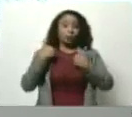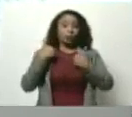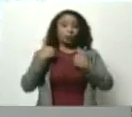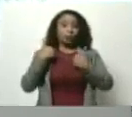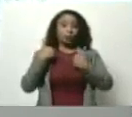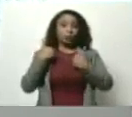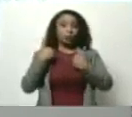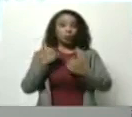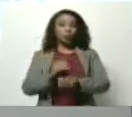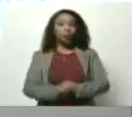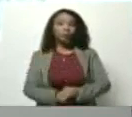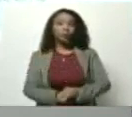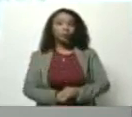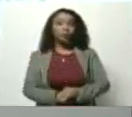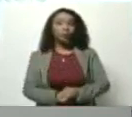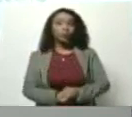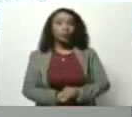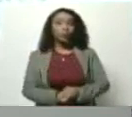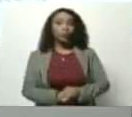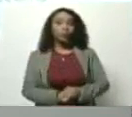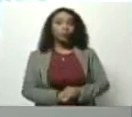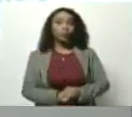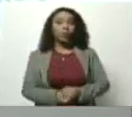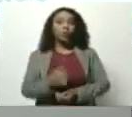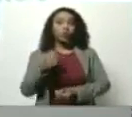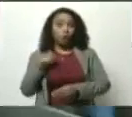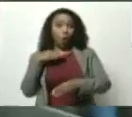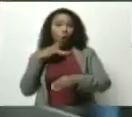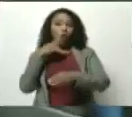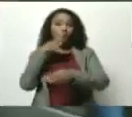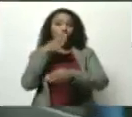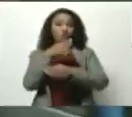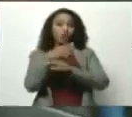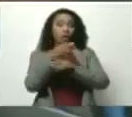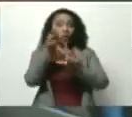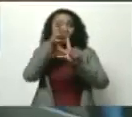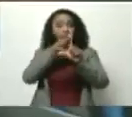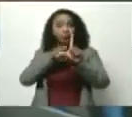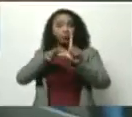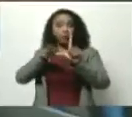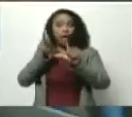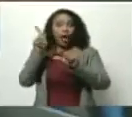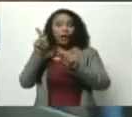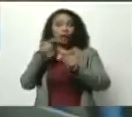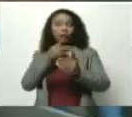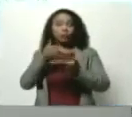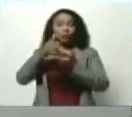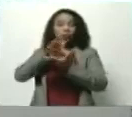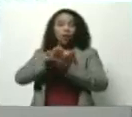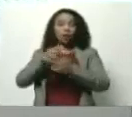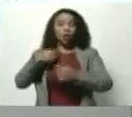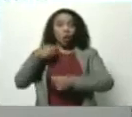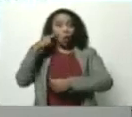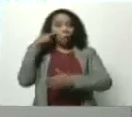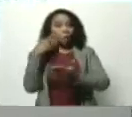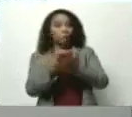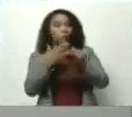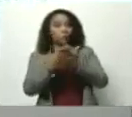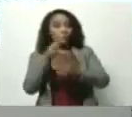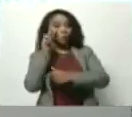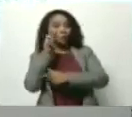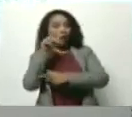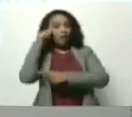pues el suyo fui al mausoleo en donde restos descansan sus restos y yo vi el vídeo